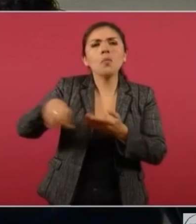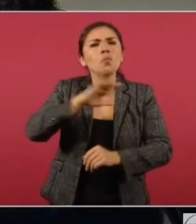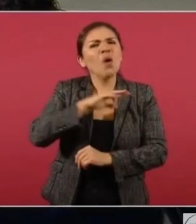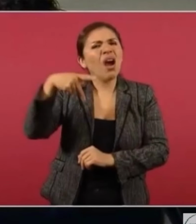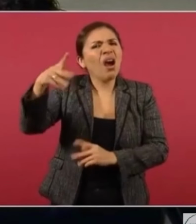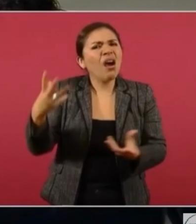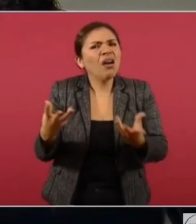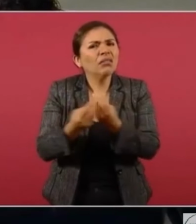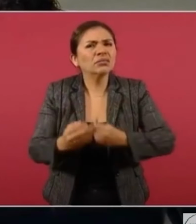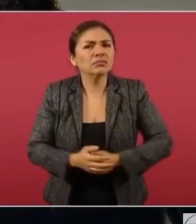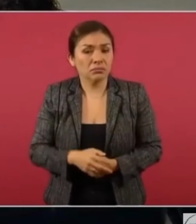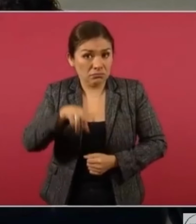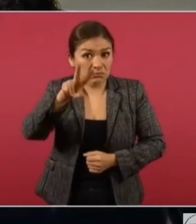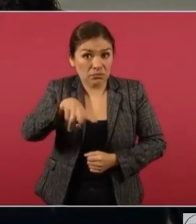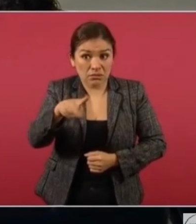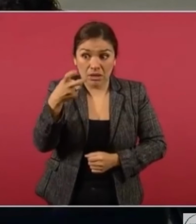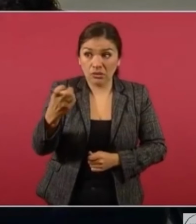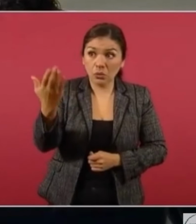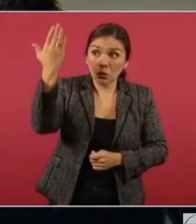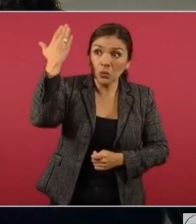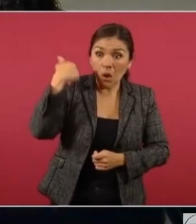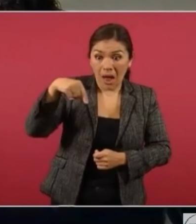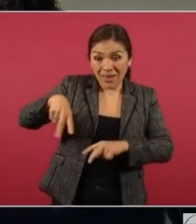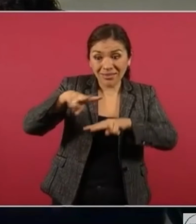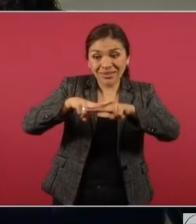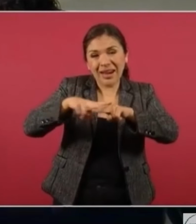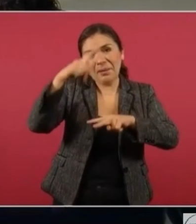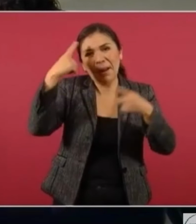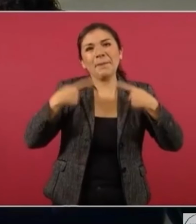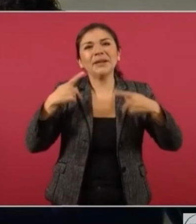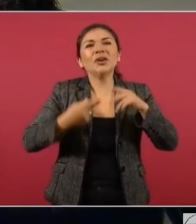porque acabaron con los trenes de pasajeros.